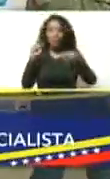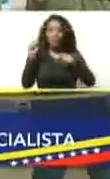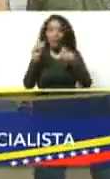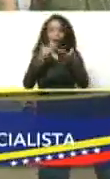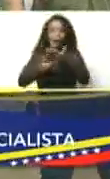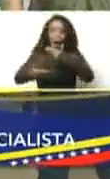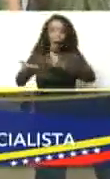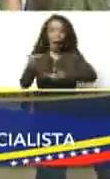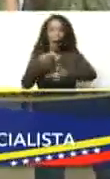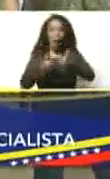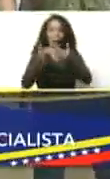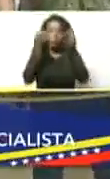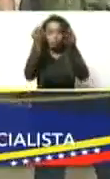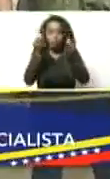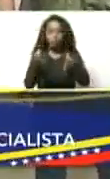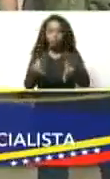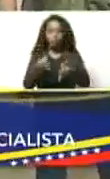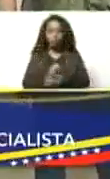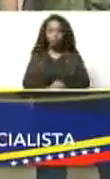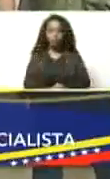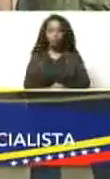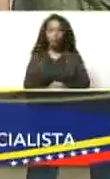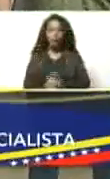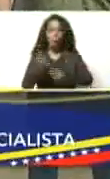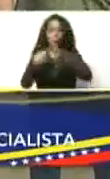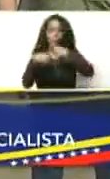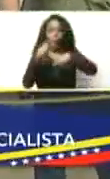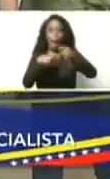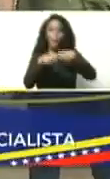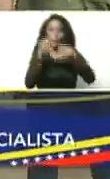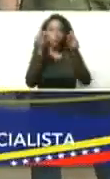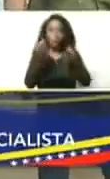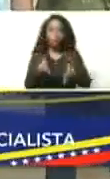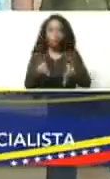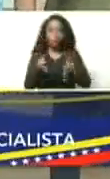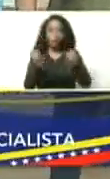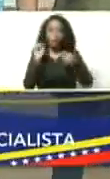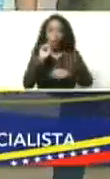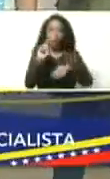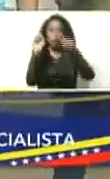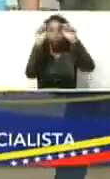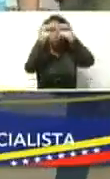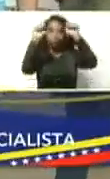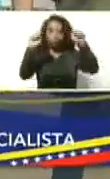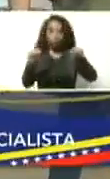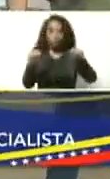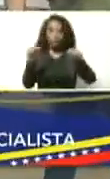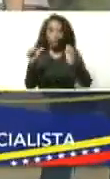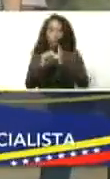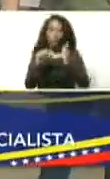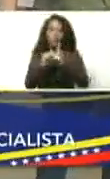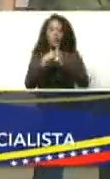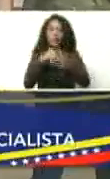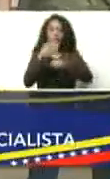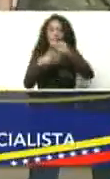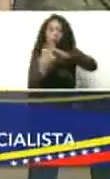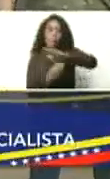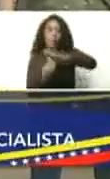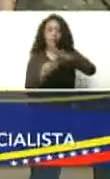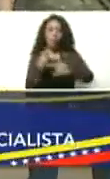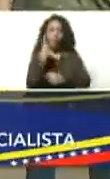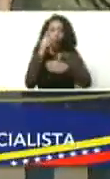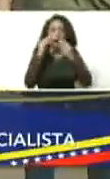intercambio justo, de comercio justo y en un sistema donde se echan bases para una